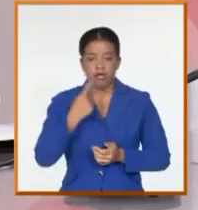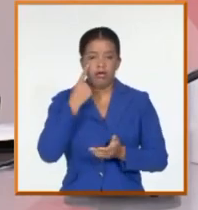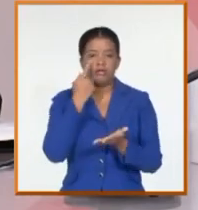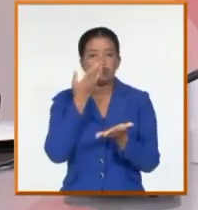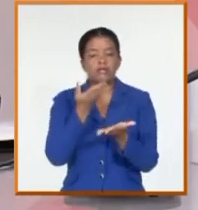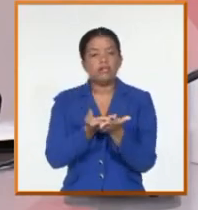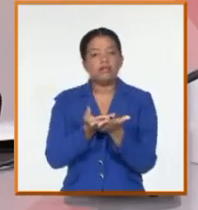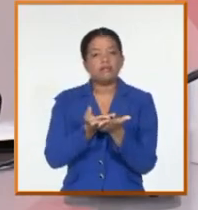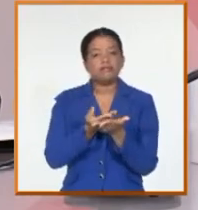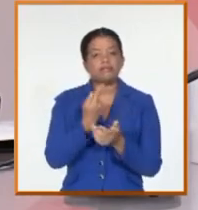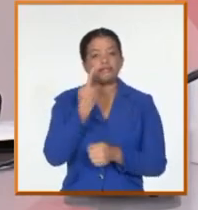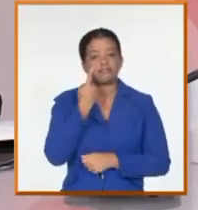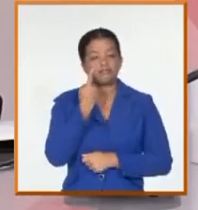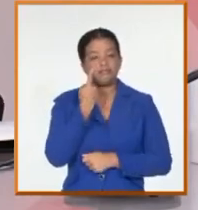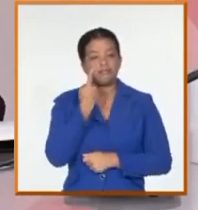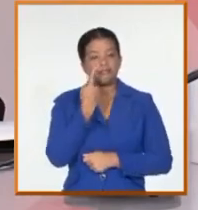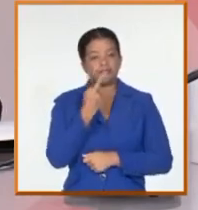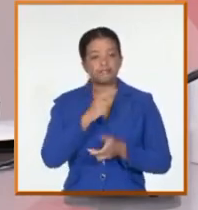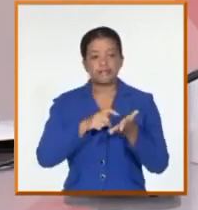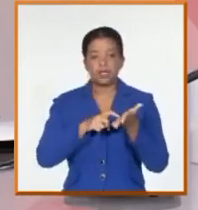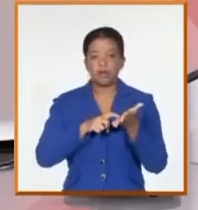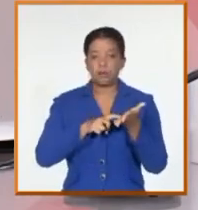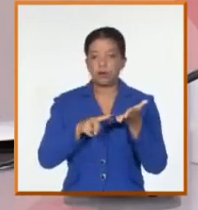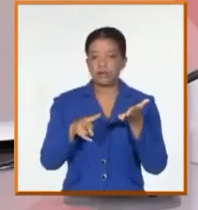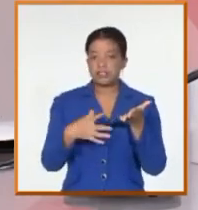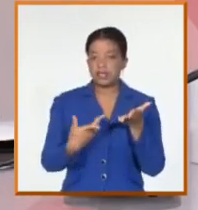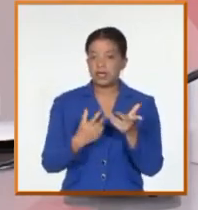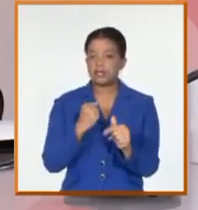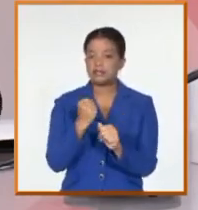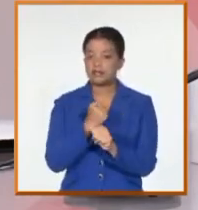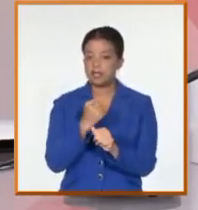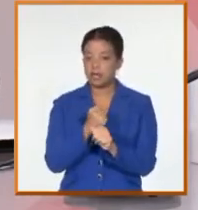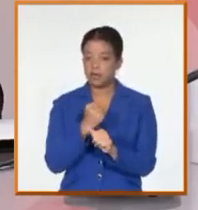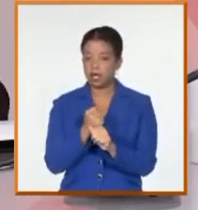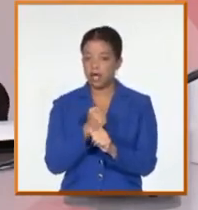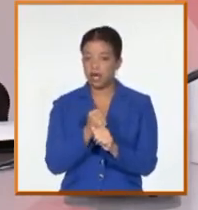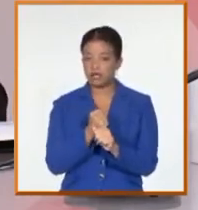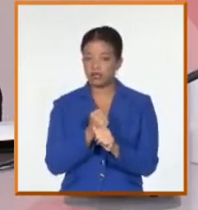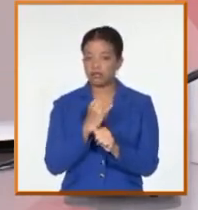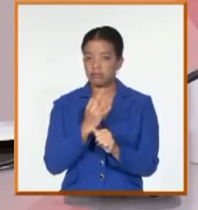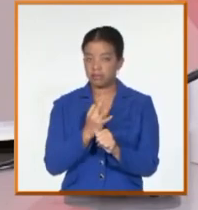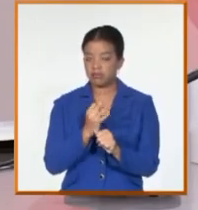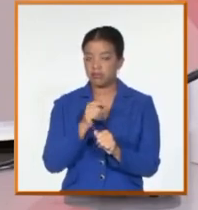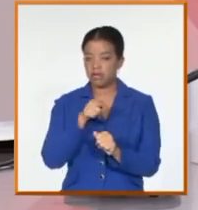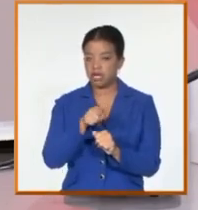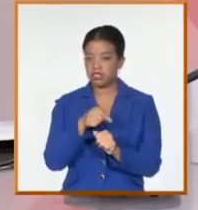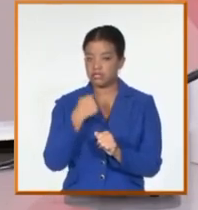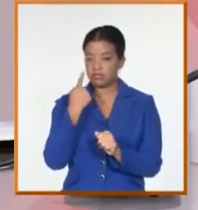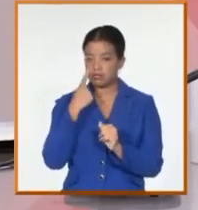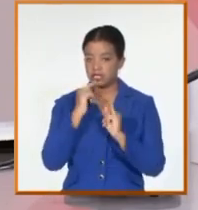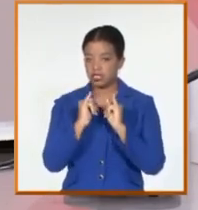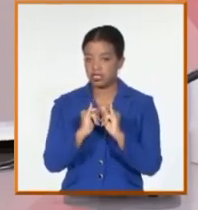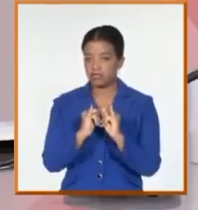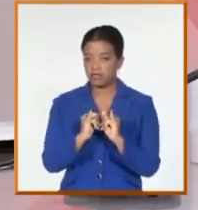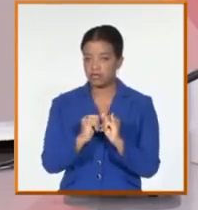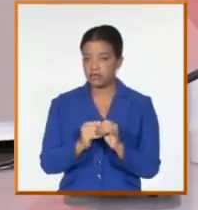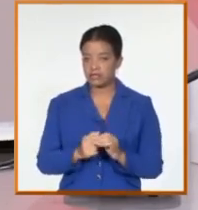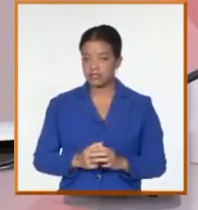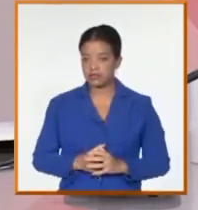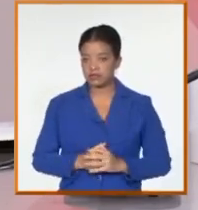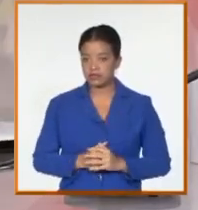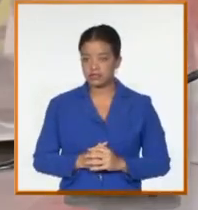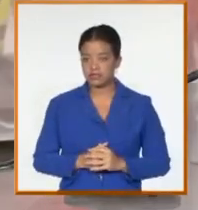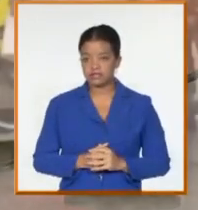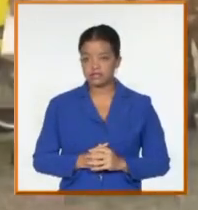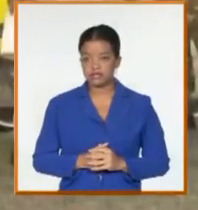experiencia en anti espíritu una provincia que ha estado trabajando en este sentido y que nos llega a través de este reportaje de su